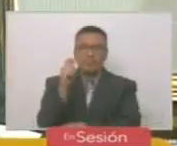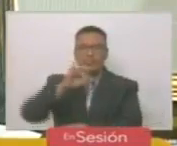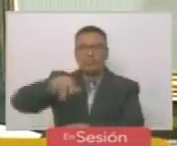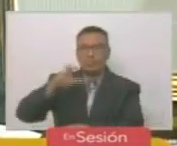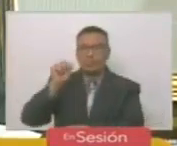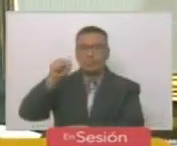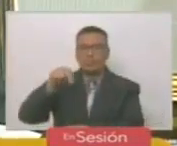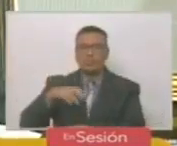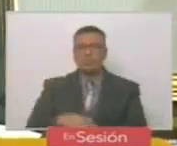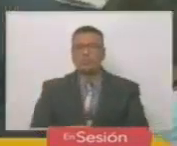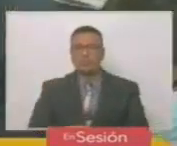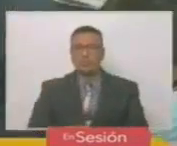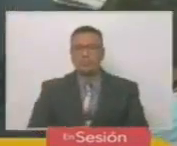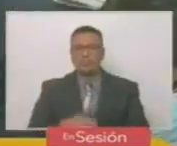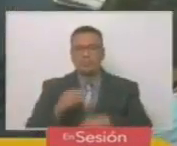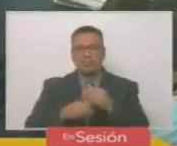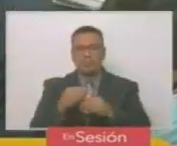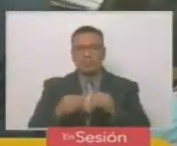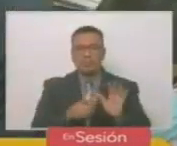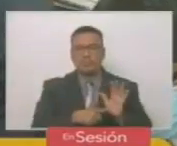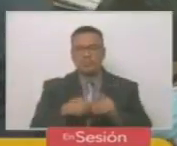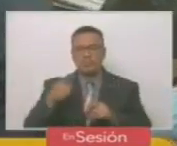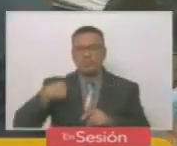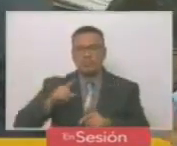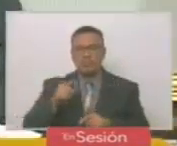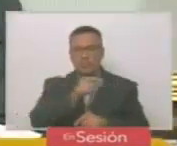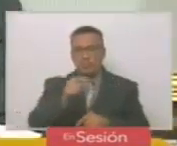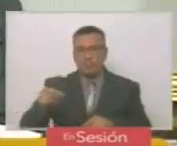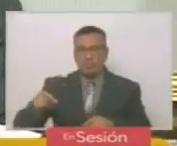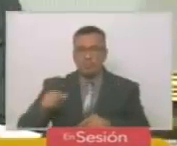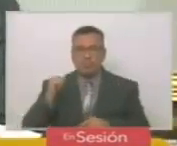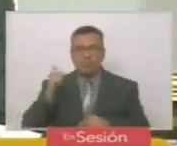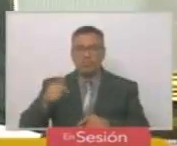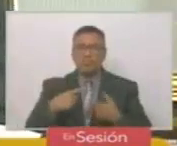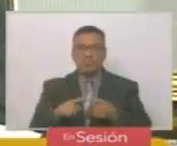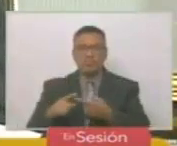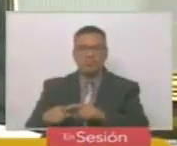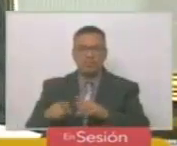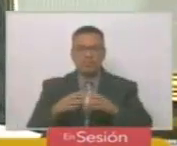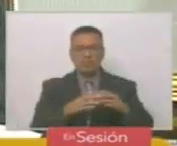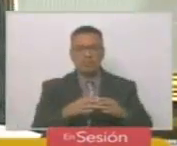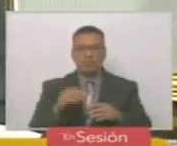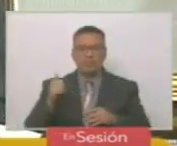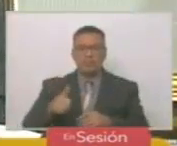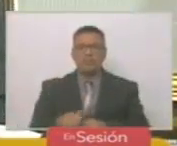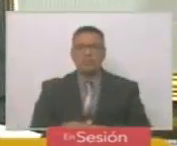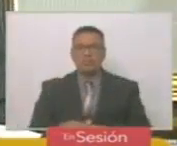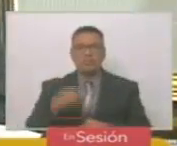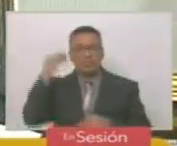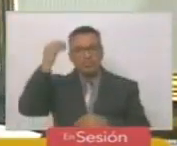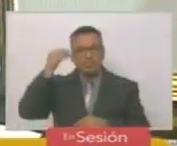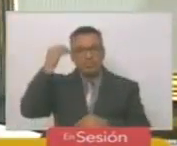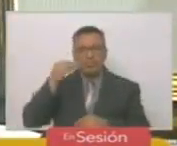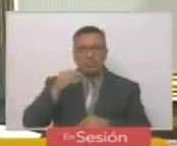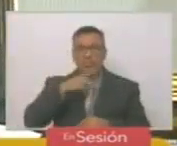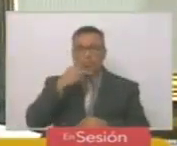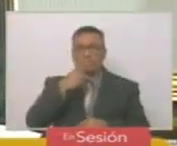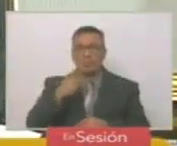Escalona. Siendo como son personas de generaciones distintas, de pensamiento